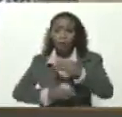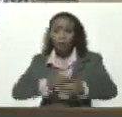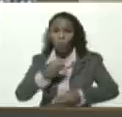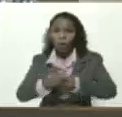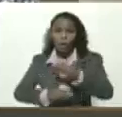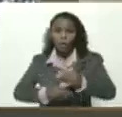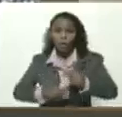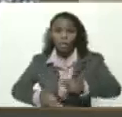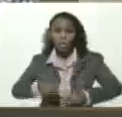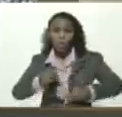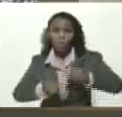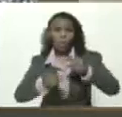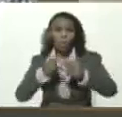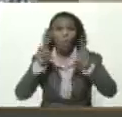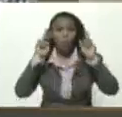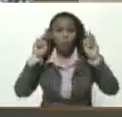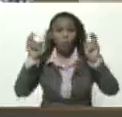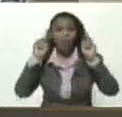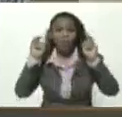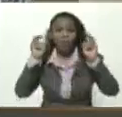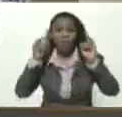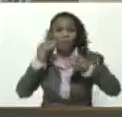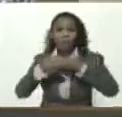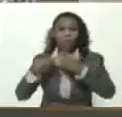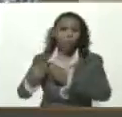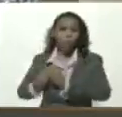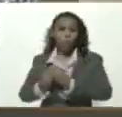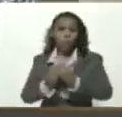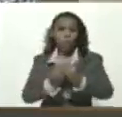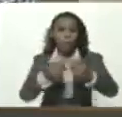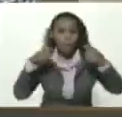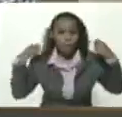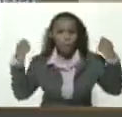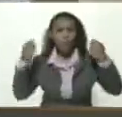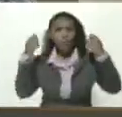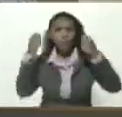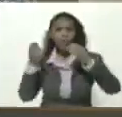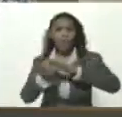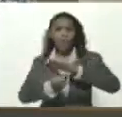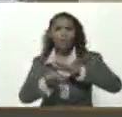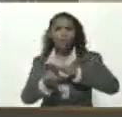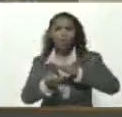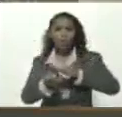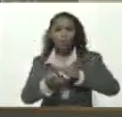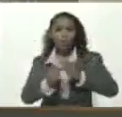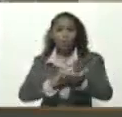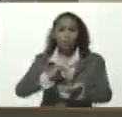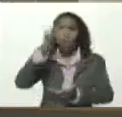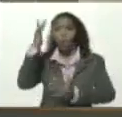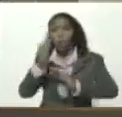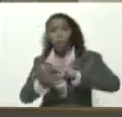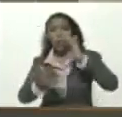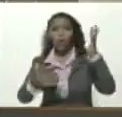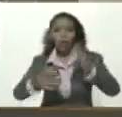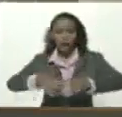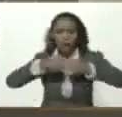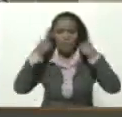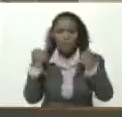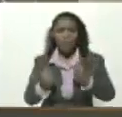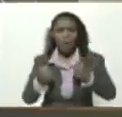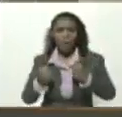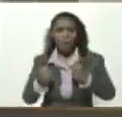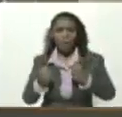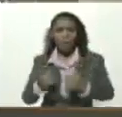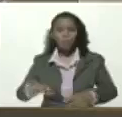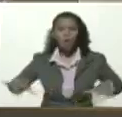hemos construido un lema que ha acompañado nuestra campaña institucional: Gloria al bravo pueblo. Esa es la frase